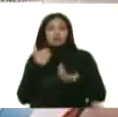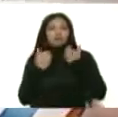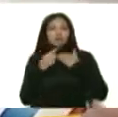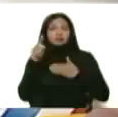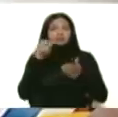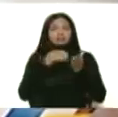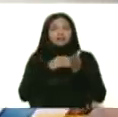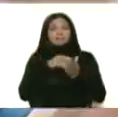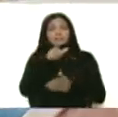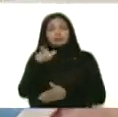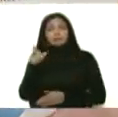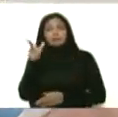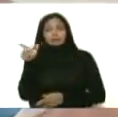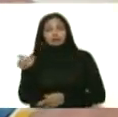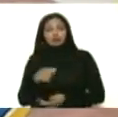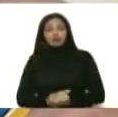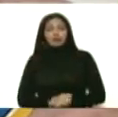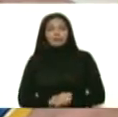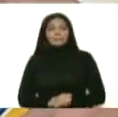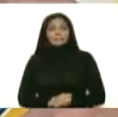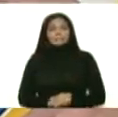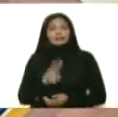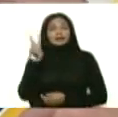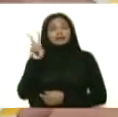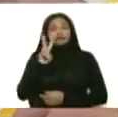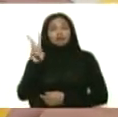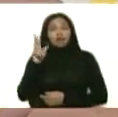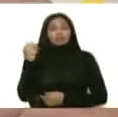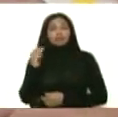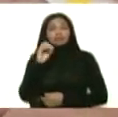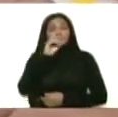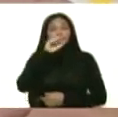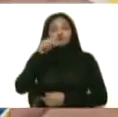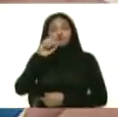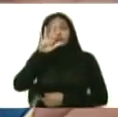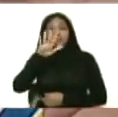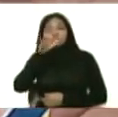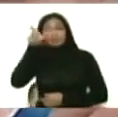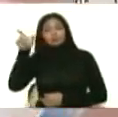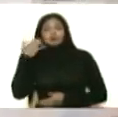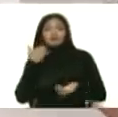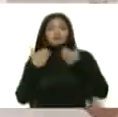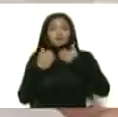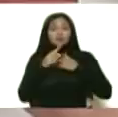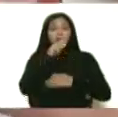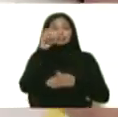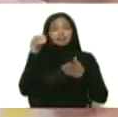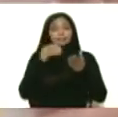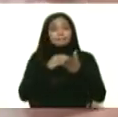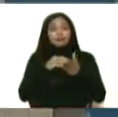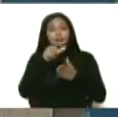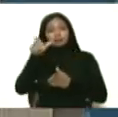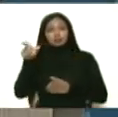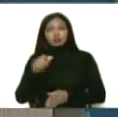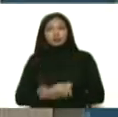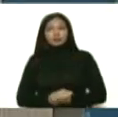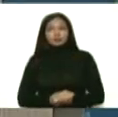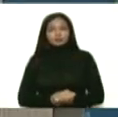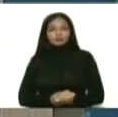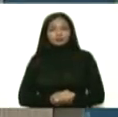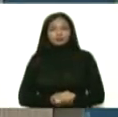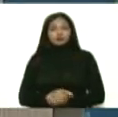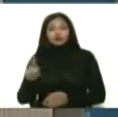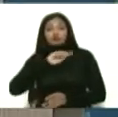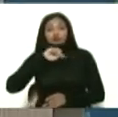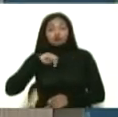habitantes. Venezuela tiene 0,5 casos por 100.000 habitantes. Es decir, que tiene 8